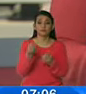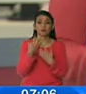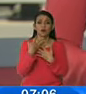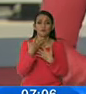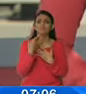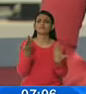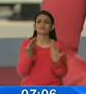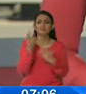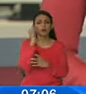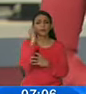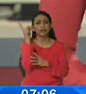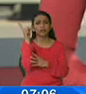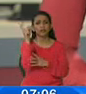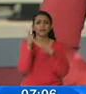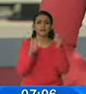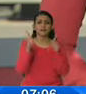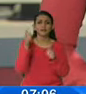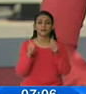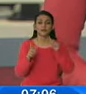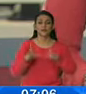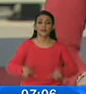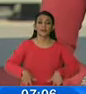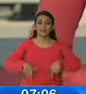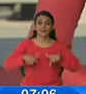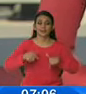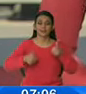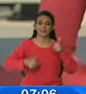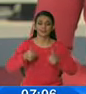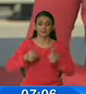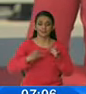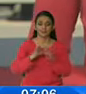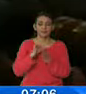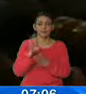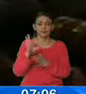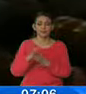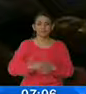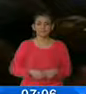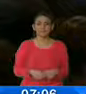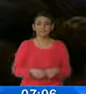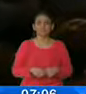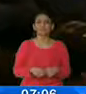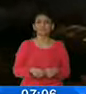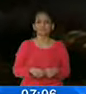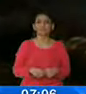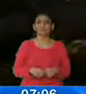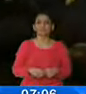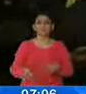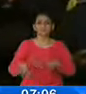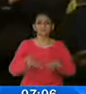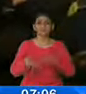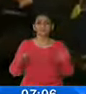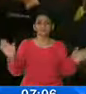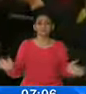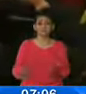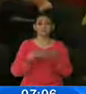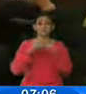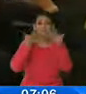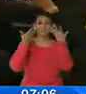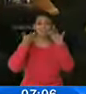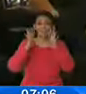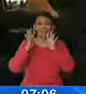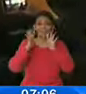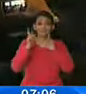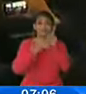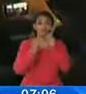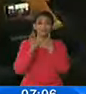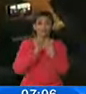las reacciones del candidato Lenín Moreno, el candidato por el oficialismo. Tras el cierre de la jornada electoral, los simpatizantes y